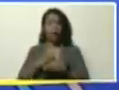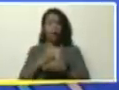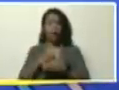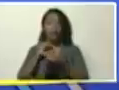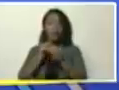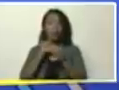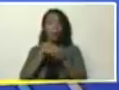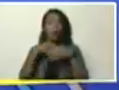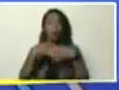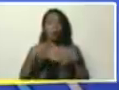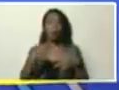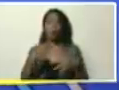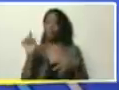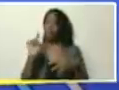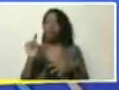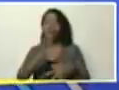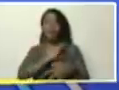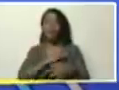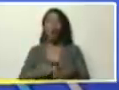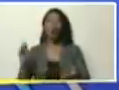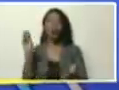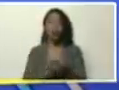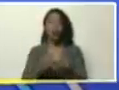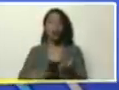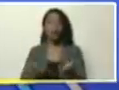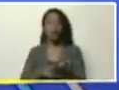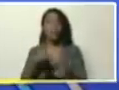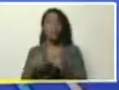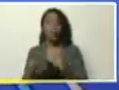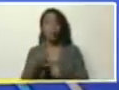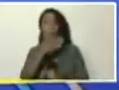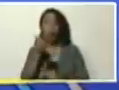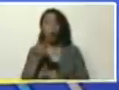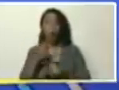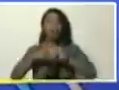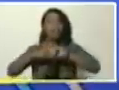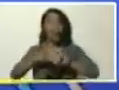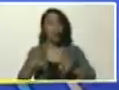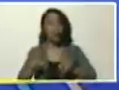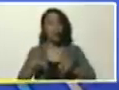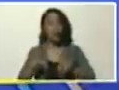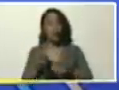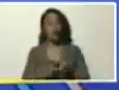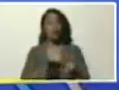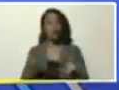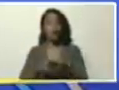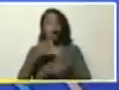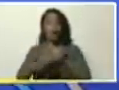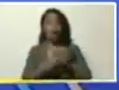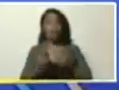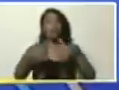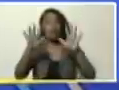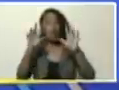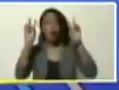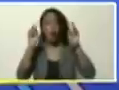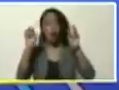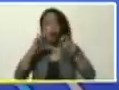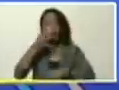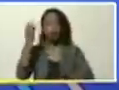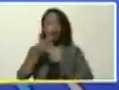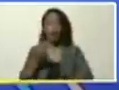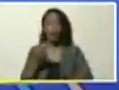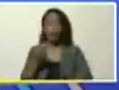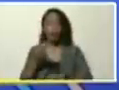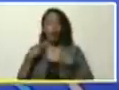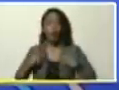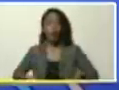igual. Tenemos que volverlo a hacer, pero lo tenemos que hacer distinto. Lo tenemos que hacer según las nuevas realidades de